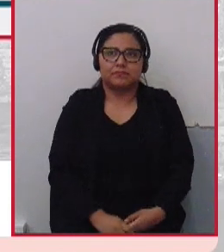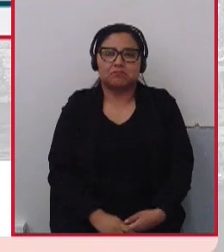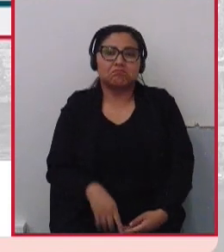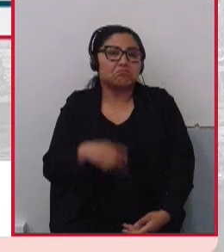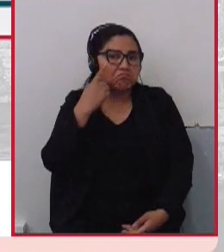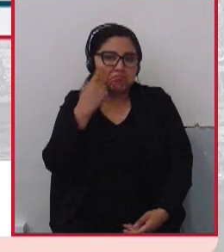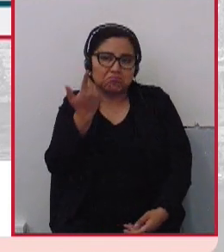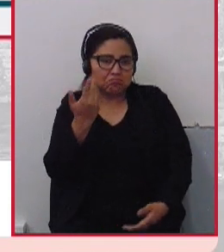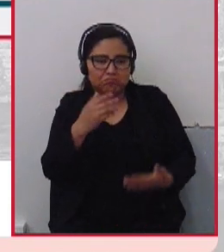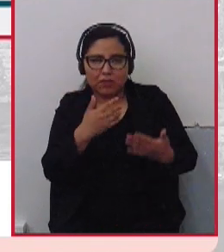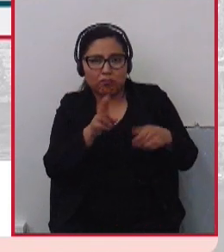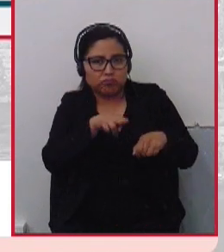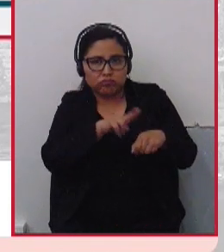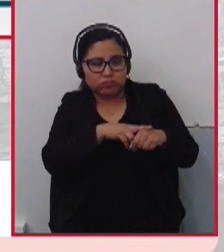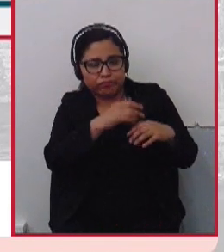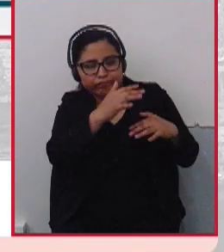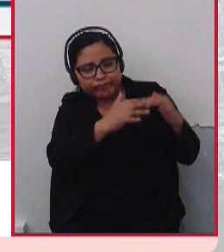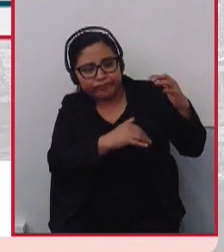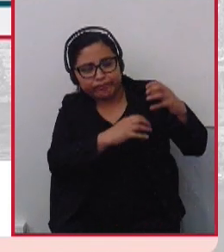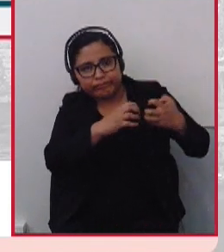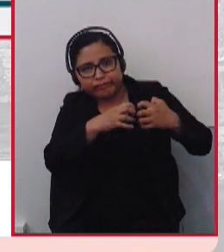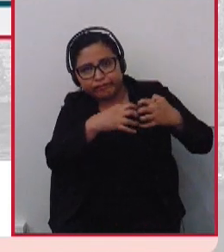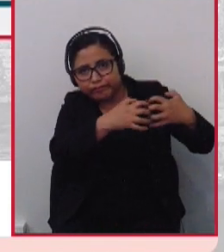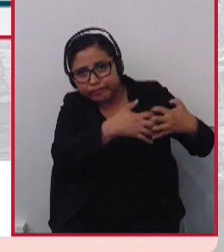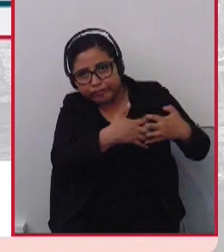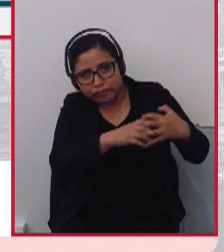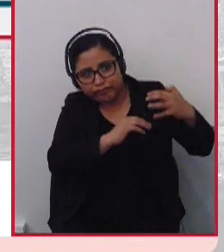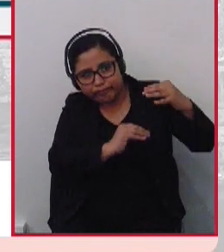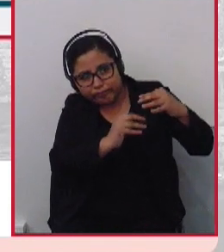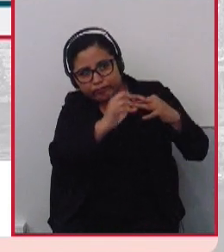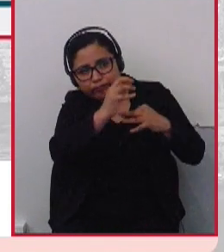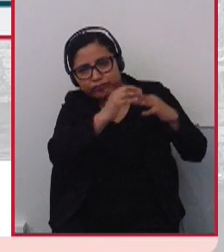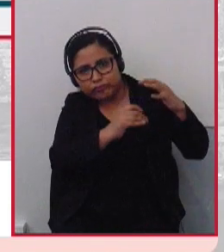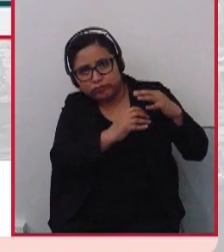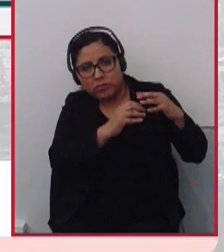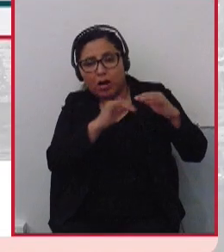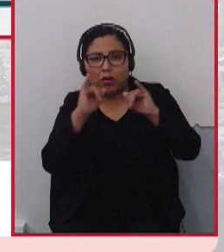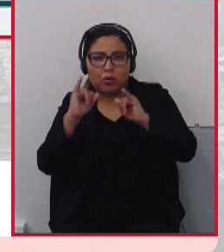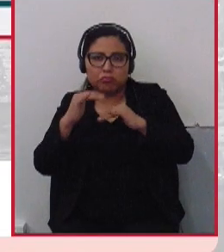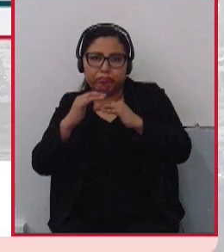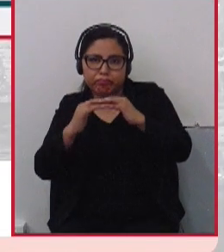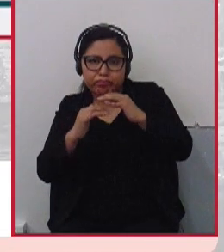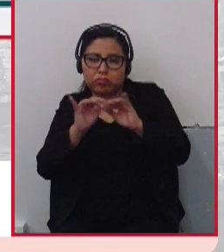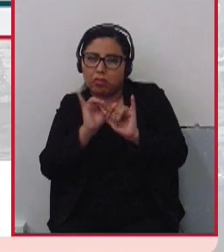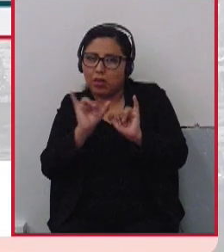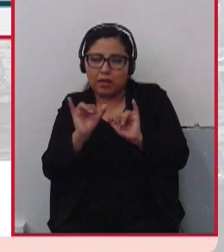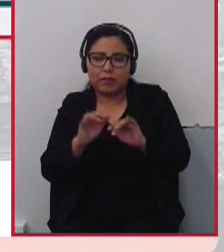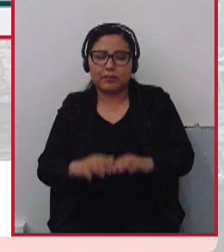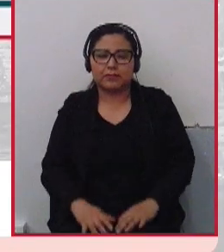celdas convencionales, agitación, HydroFlow sin agitación,